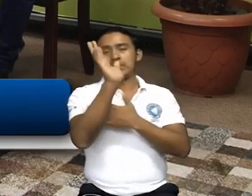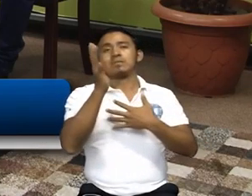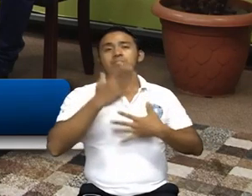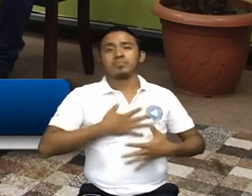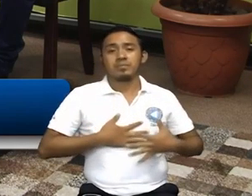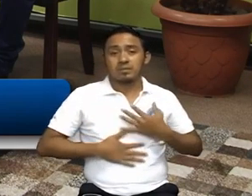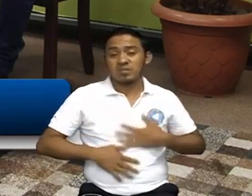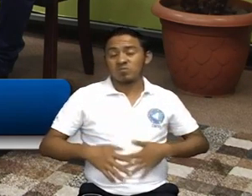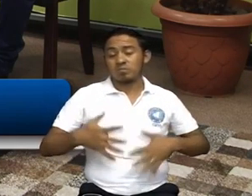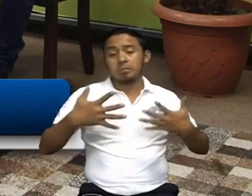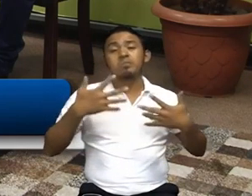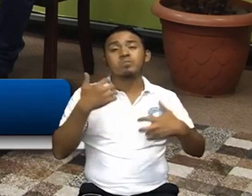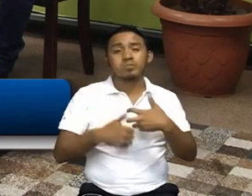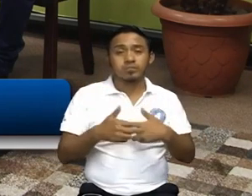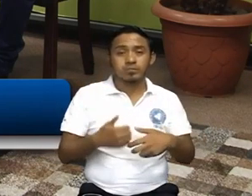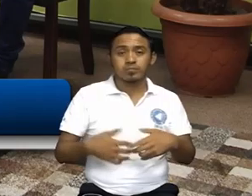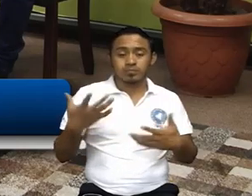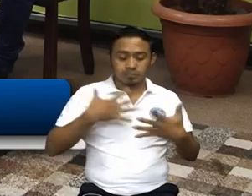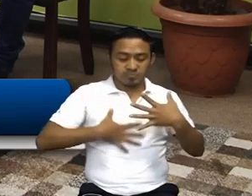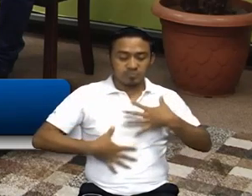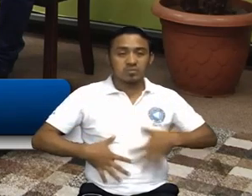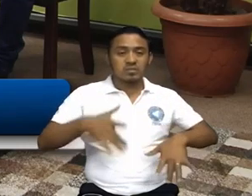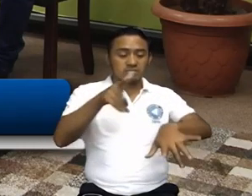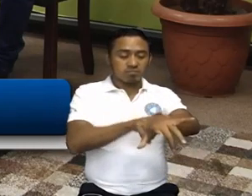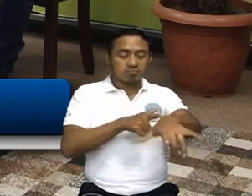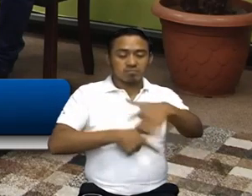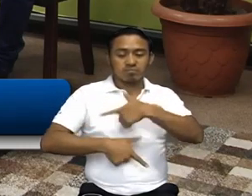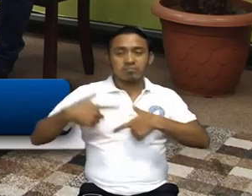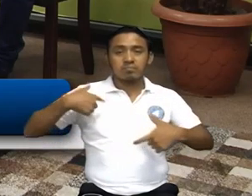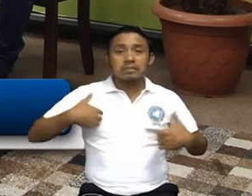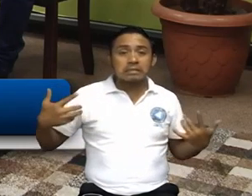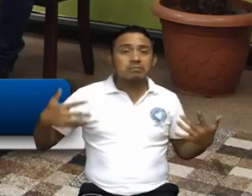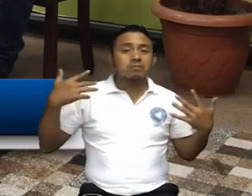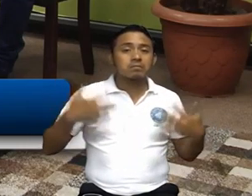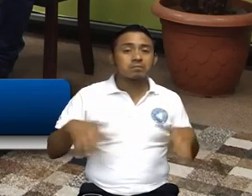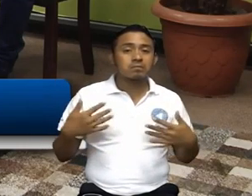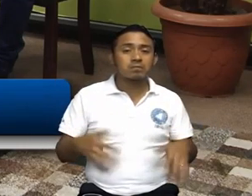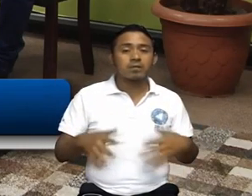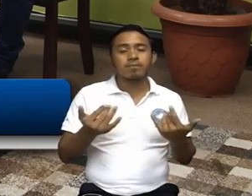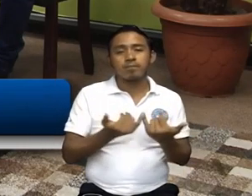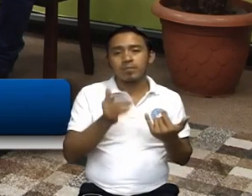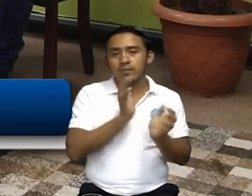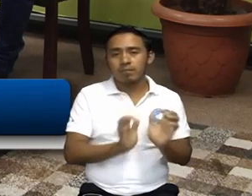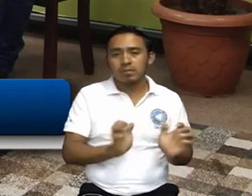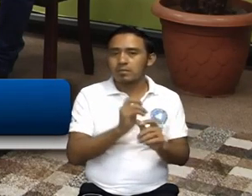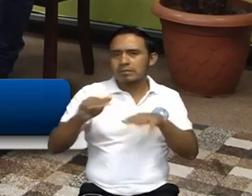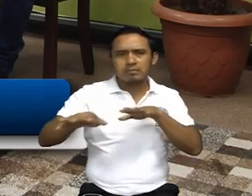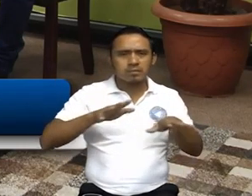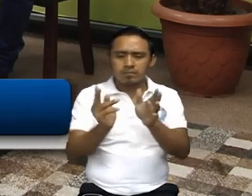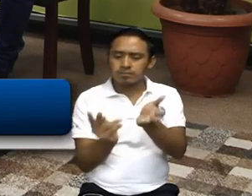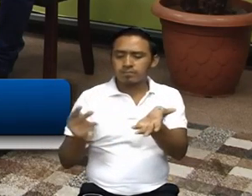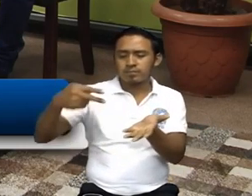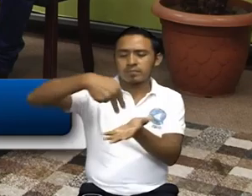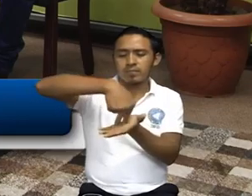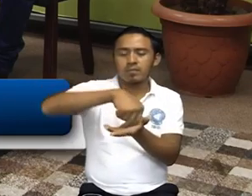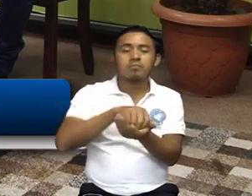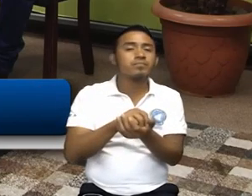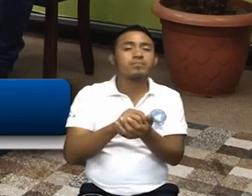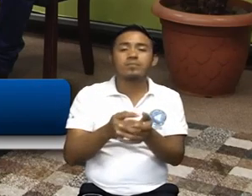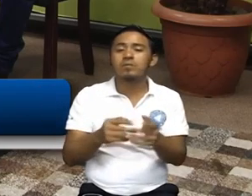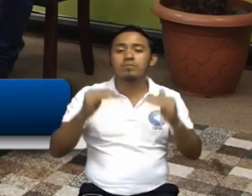esos objetos y puede provocarse quemaduras graves. Sí, claro. Entonces, incluso hay niños que ni siquiera se suben en objetos, sino que